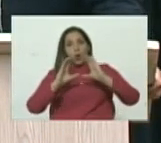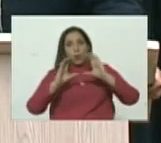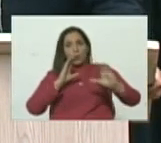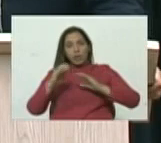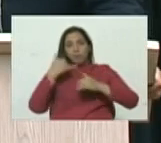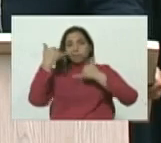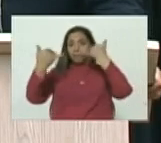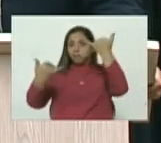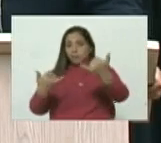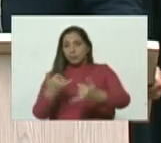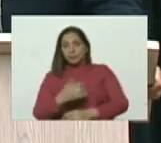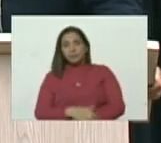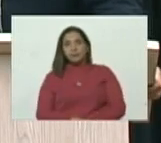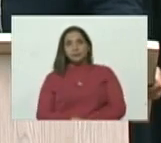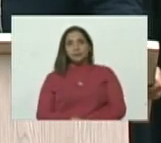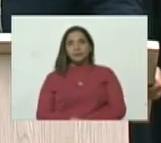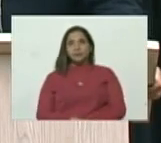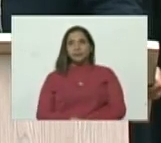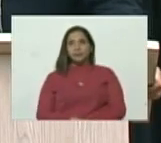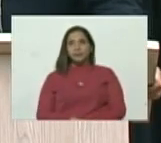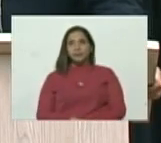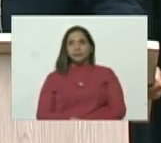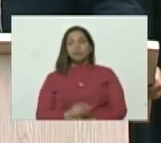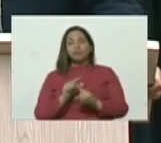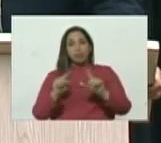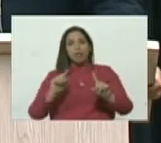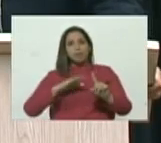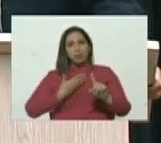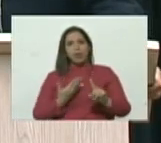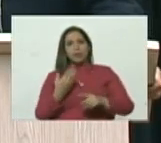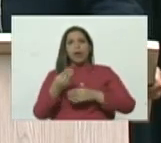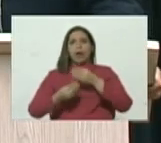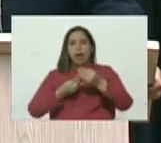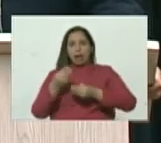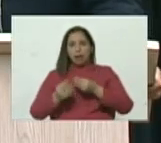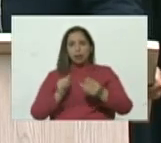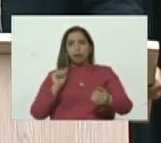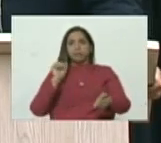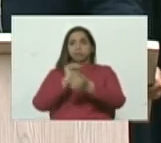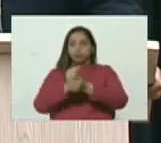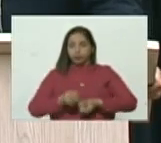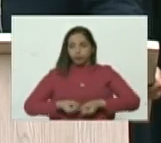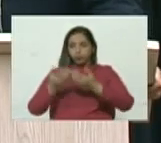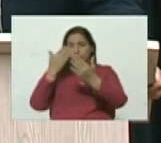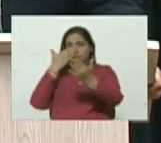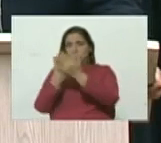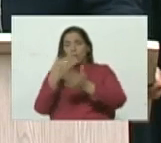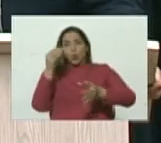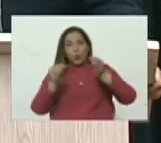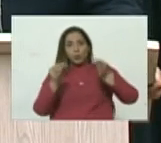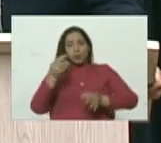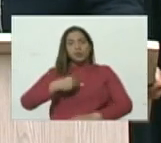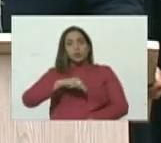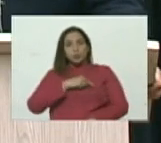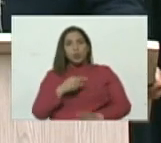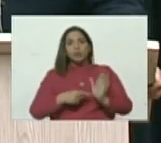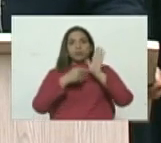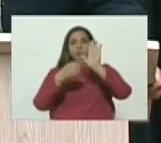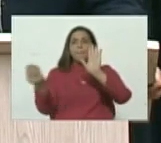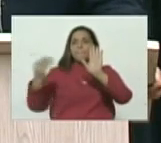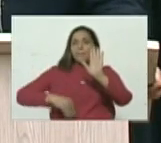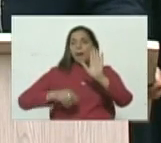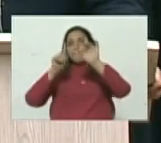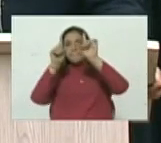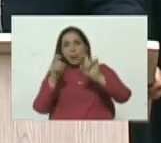en comunicarse con nosotros para que puedan rendir cuentas ante la justicia. Seguiremos presentando más pruebas